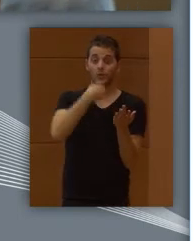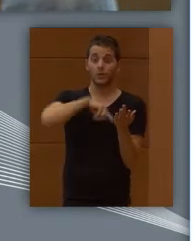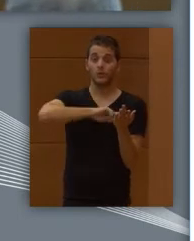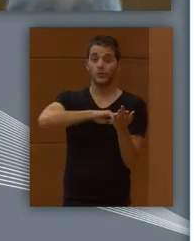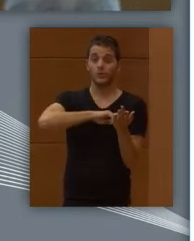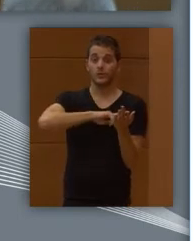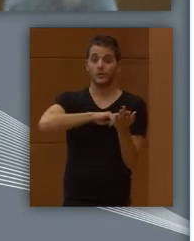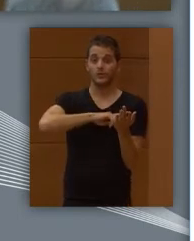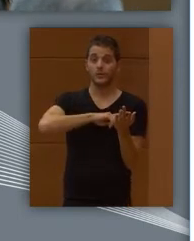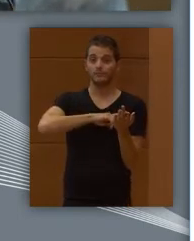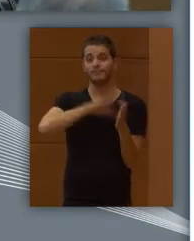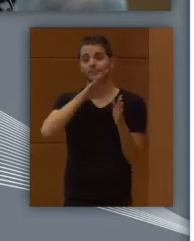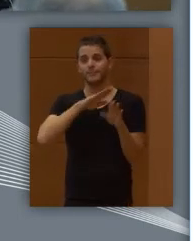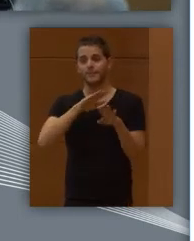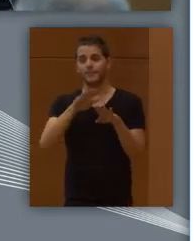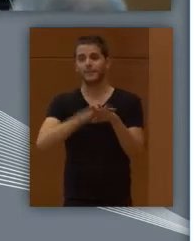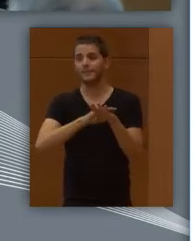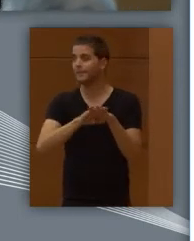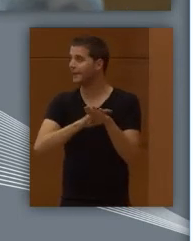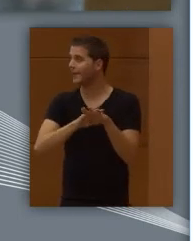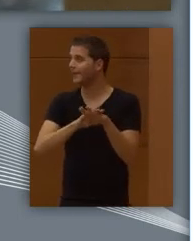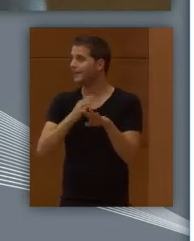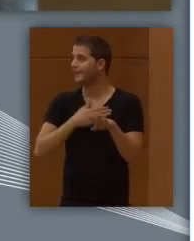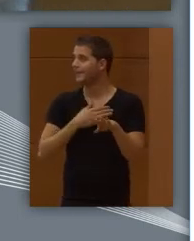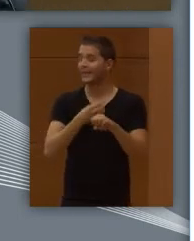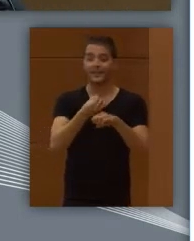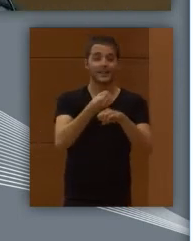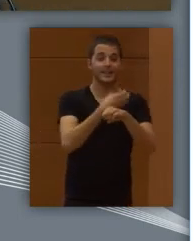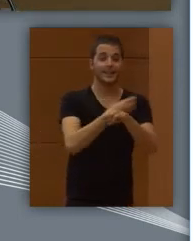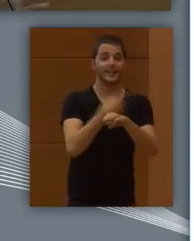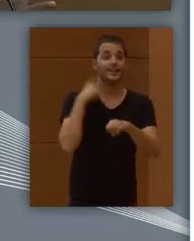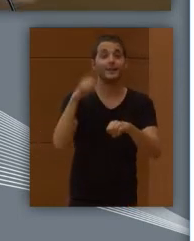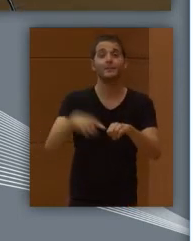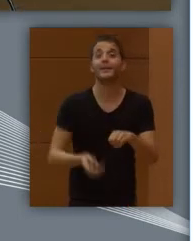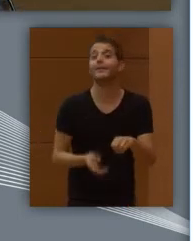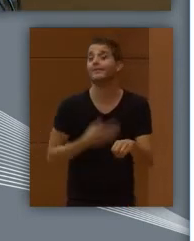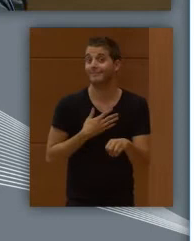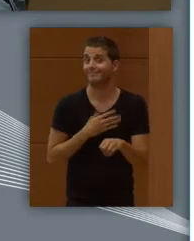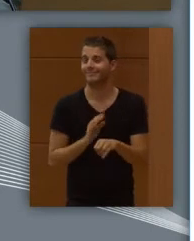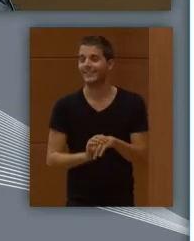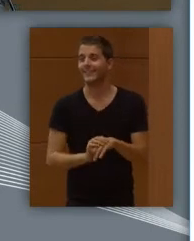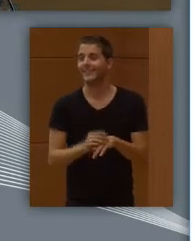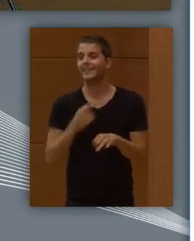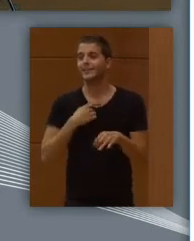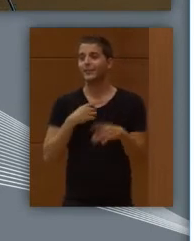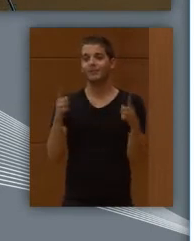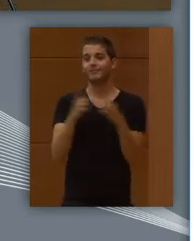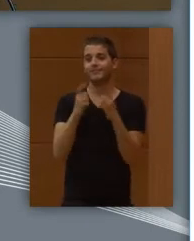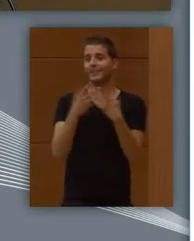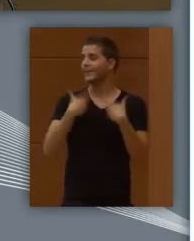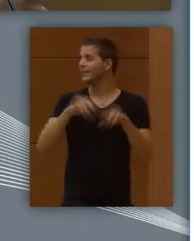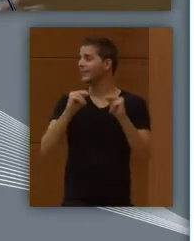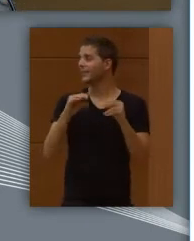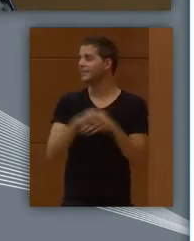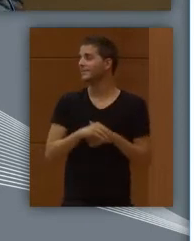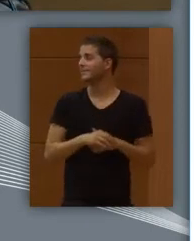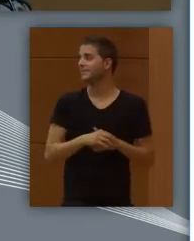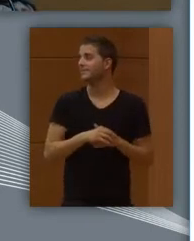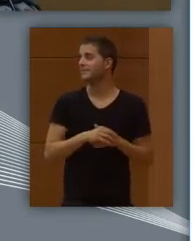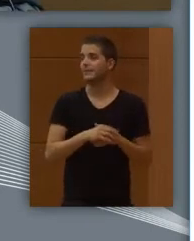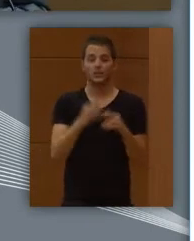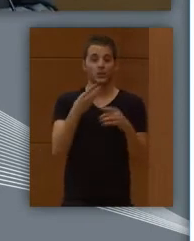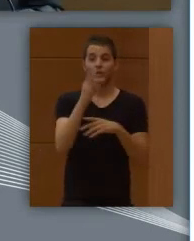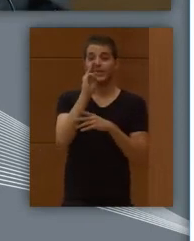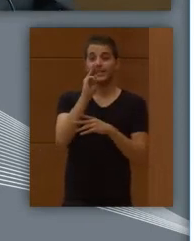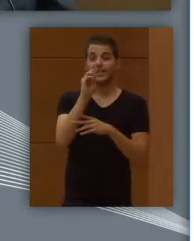podemos... Perdón, lo siento. Y con esto termino con los